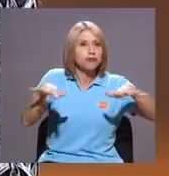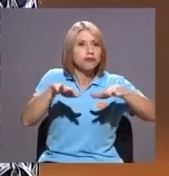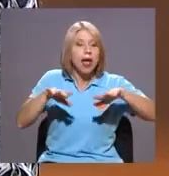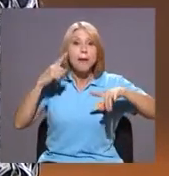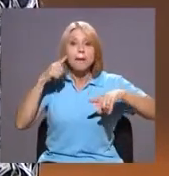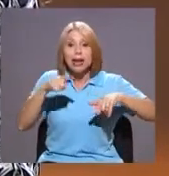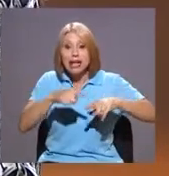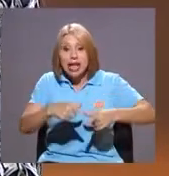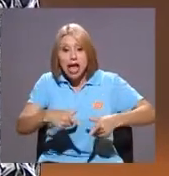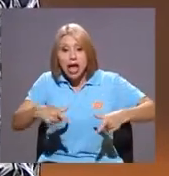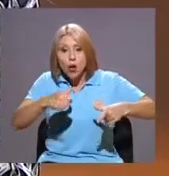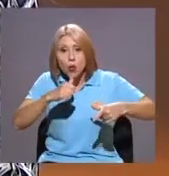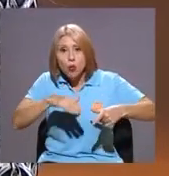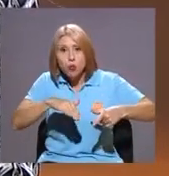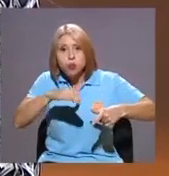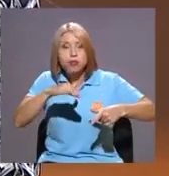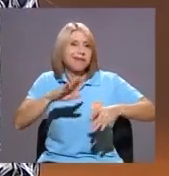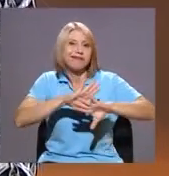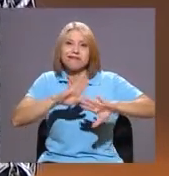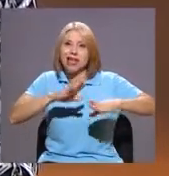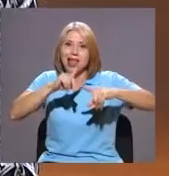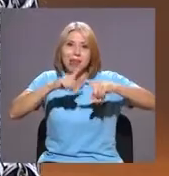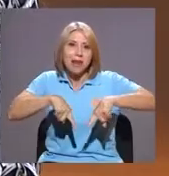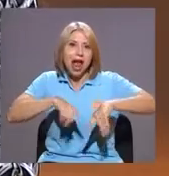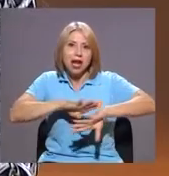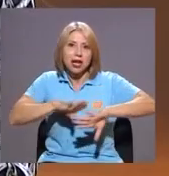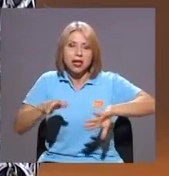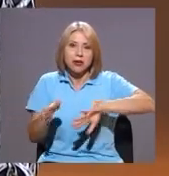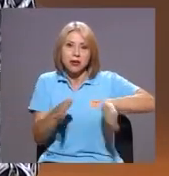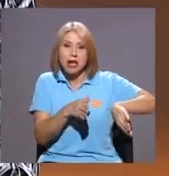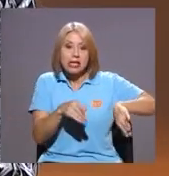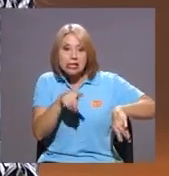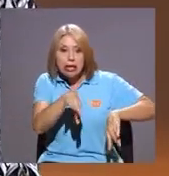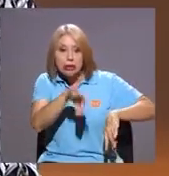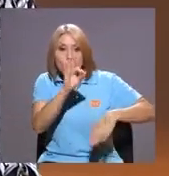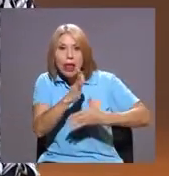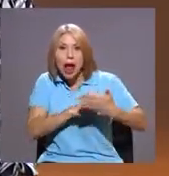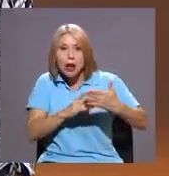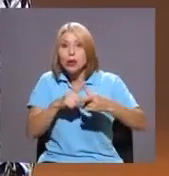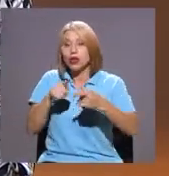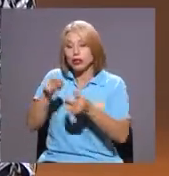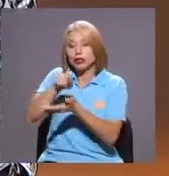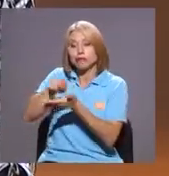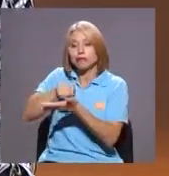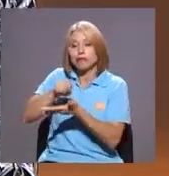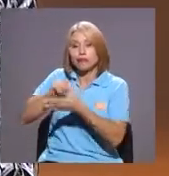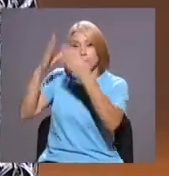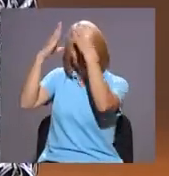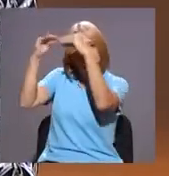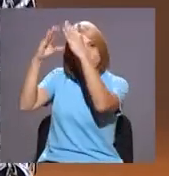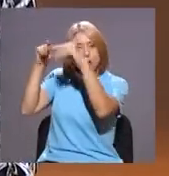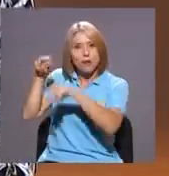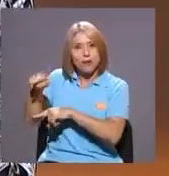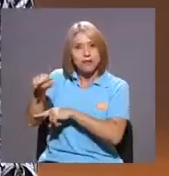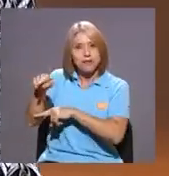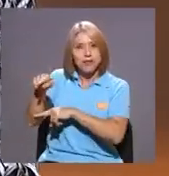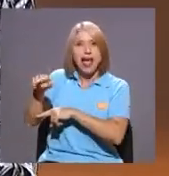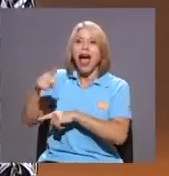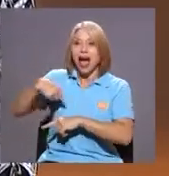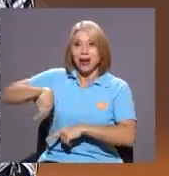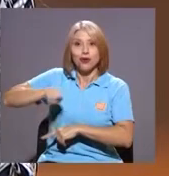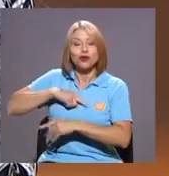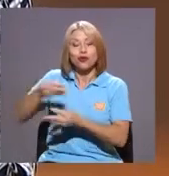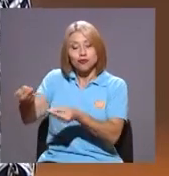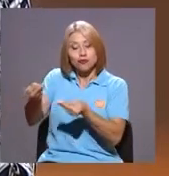eliminar los criaderos. Y hacer reportes, se hace un reporte cuando hay criaderos positivos, se revisan, o sea, se mandan, nos lo mandan a nosotros para